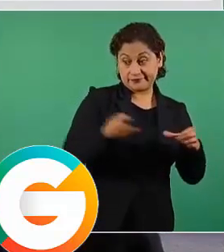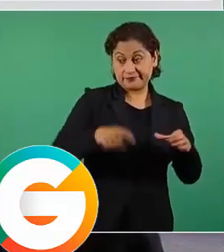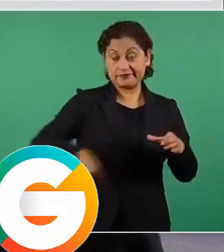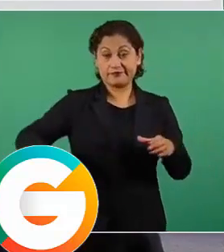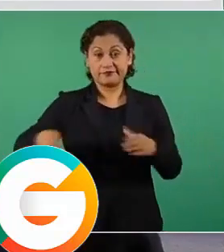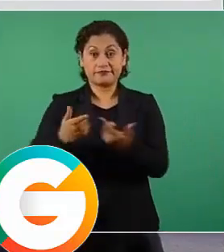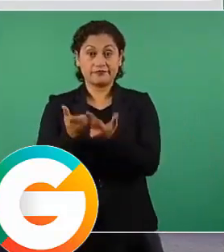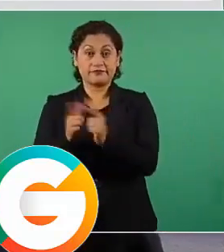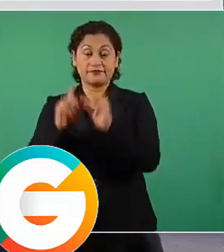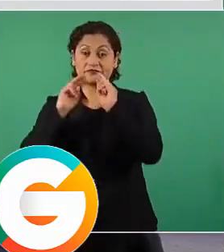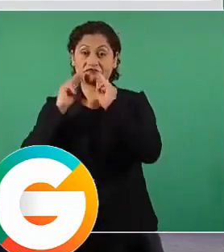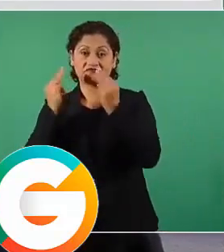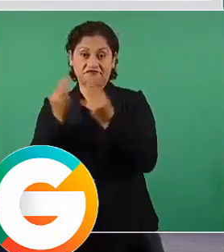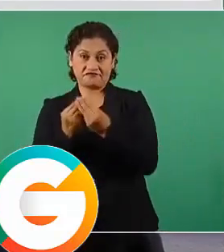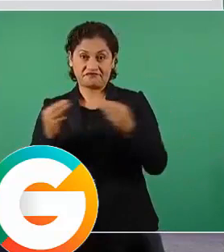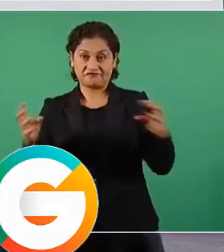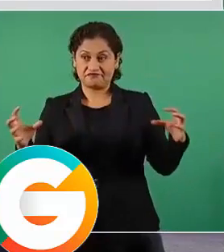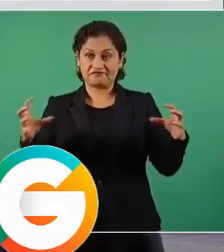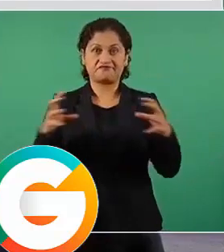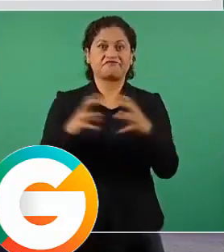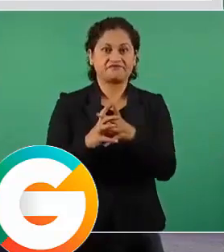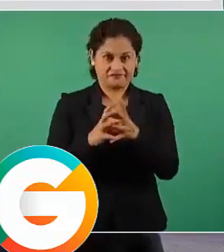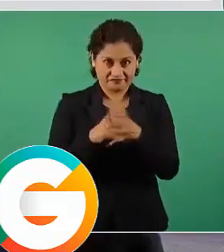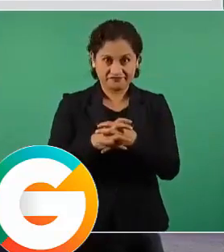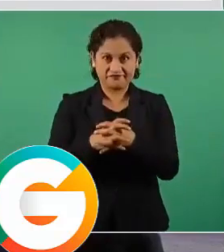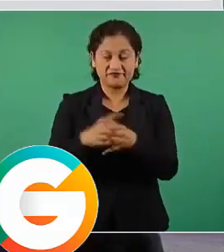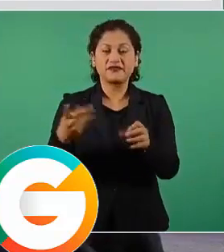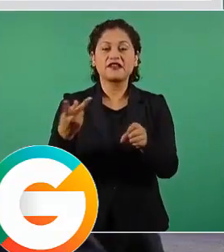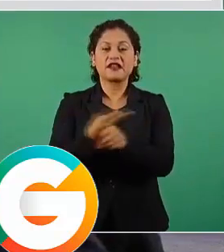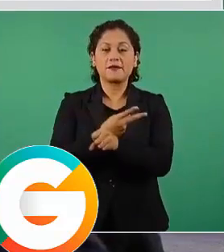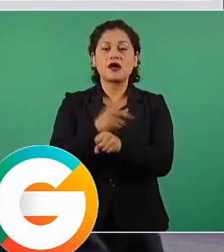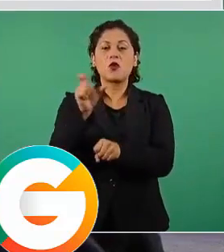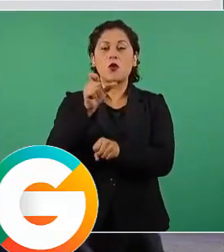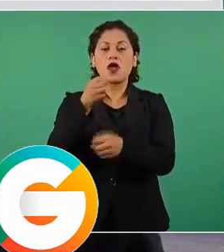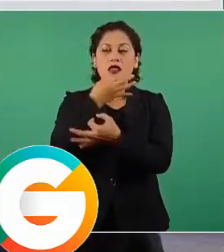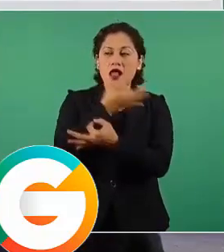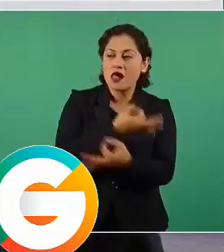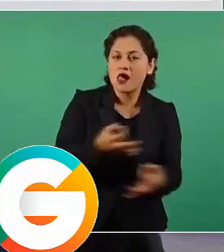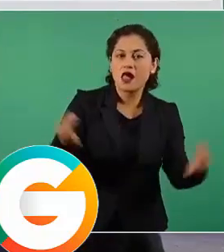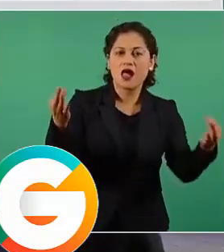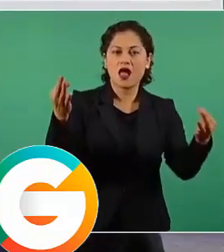Cuando declaran la guerra, pues esto se sube.